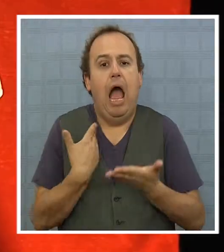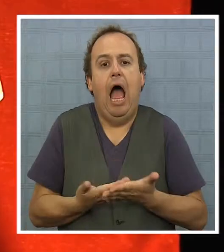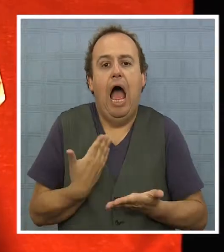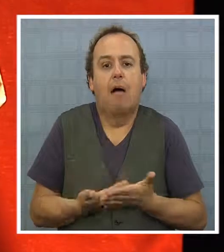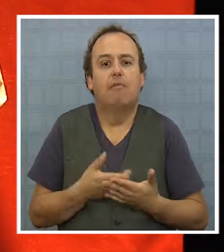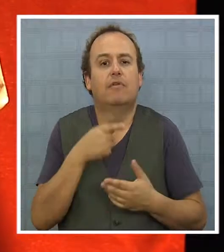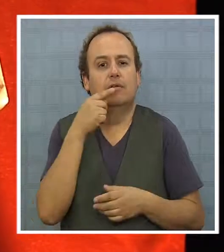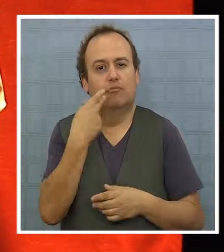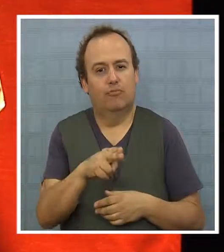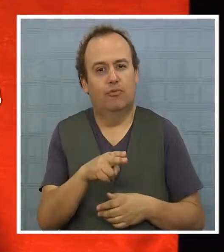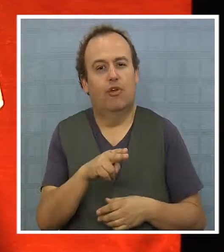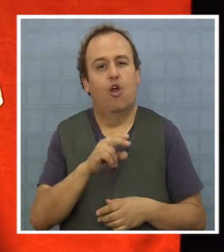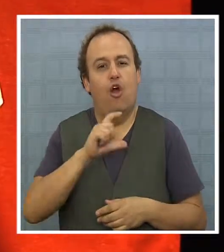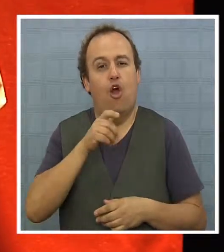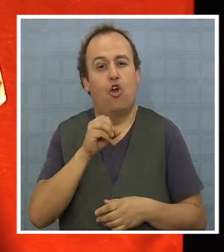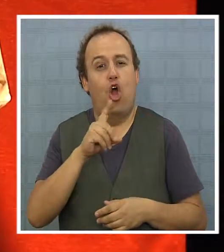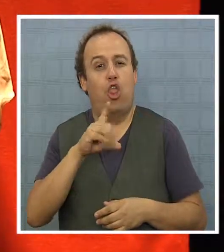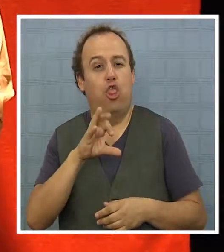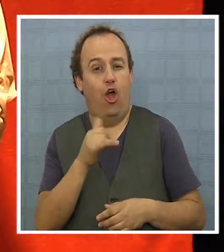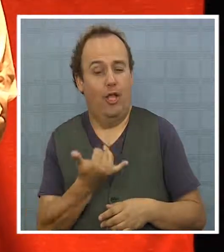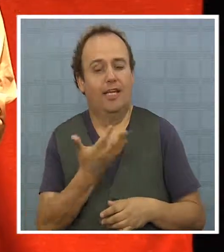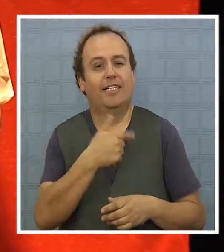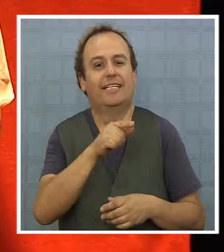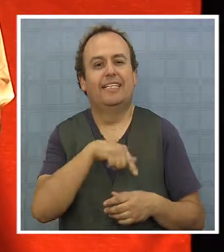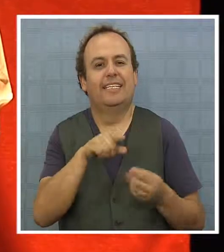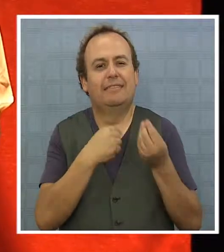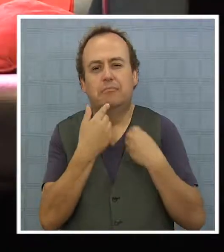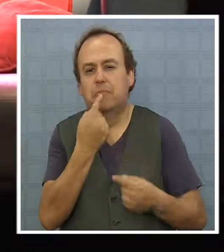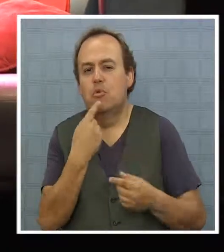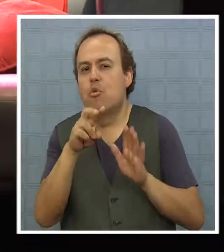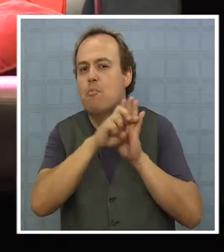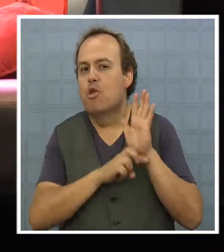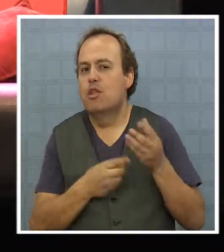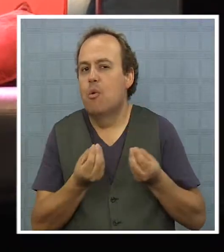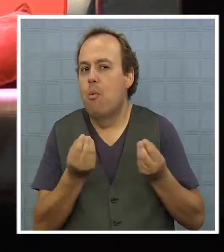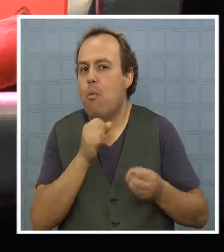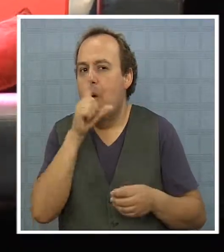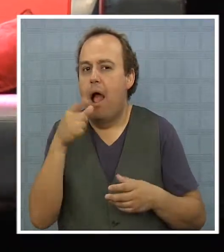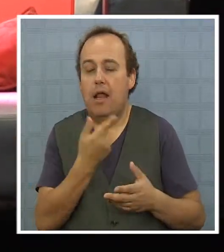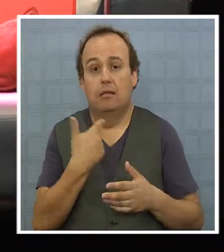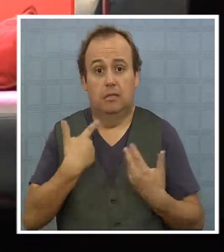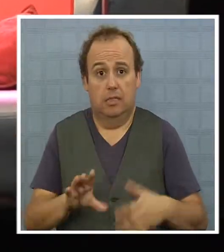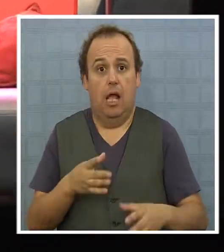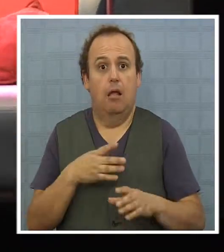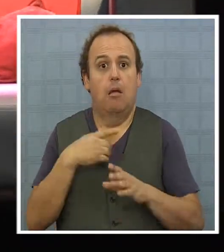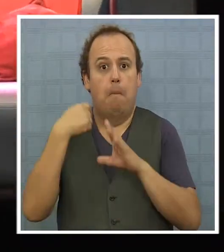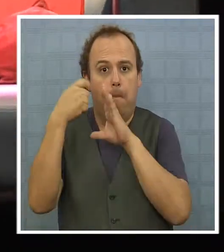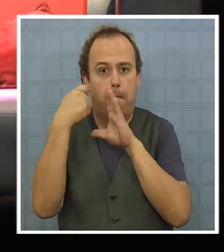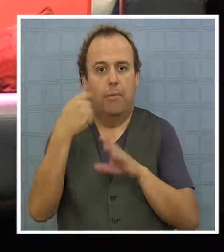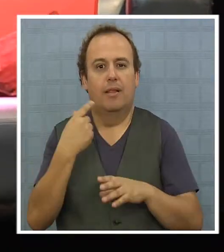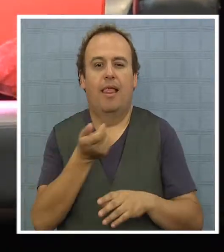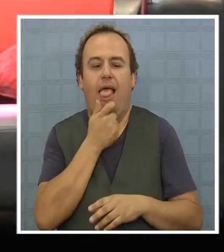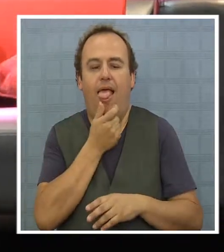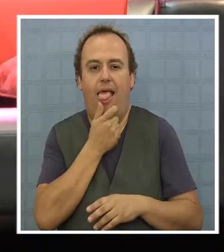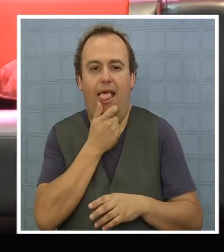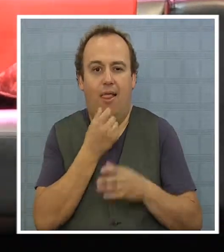de ahondar en la carrera de Godoy y en sus proyectos como actor. Y ahora me encuentro grabando ya un programa nuevo de